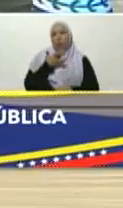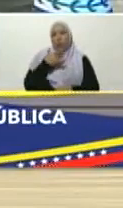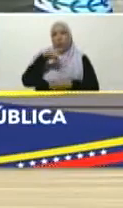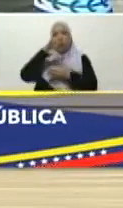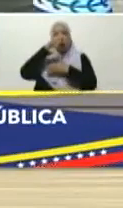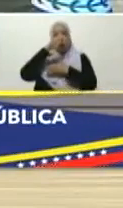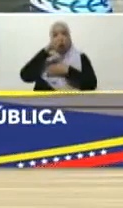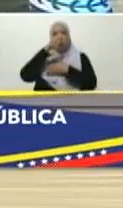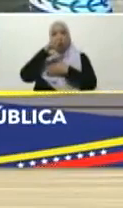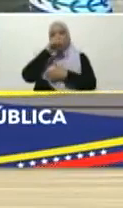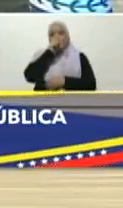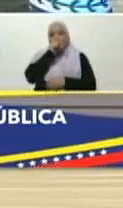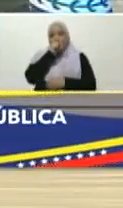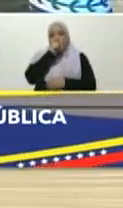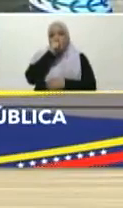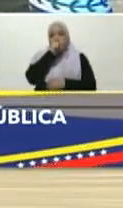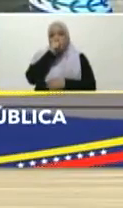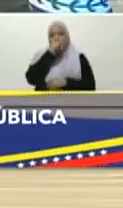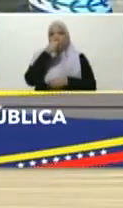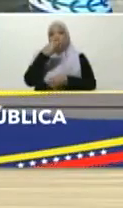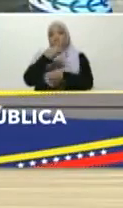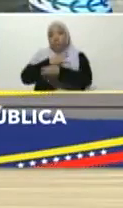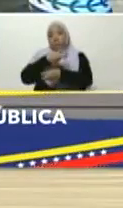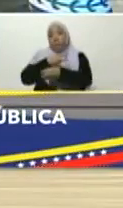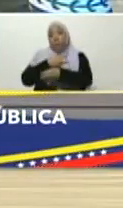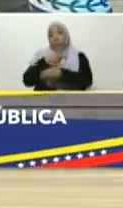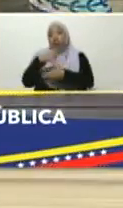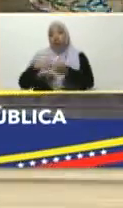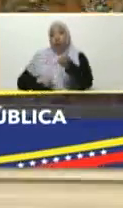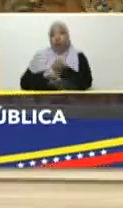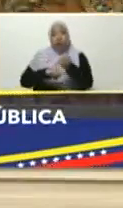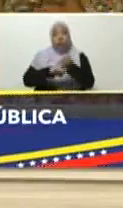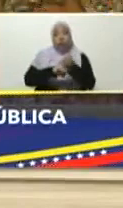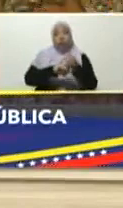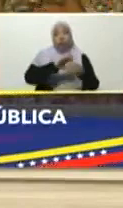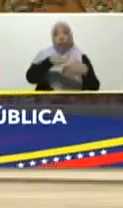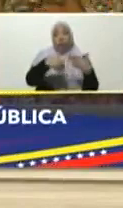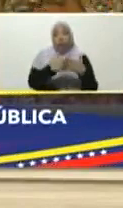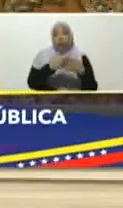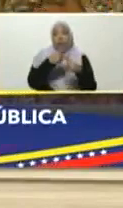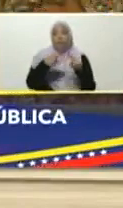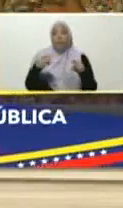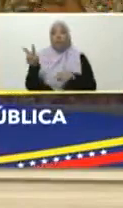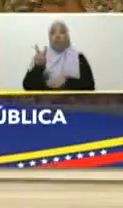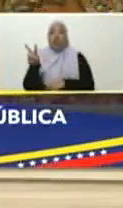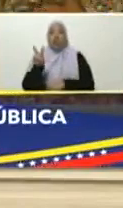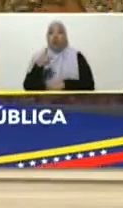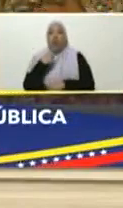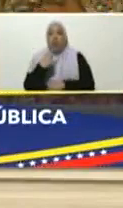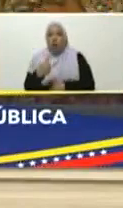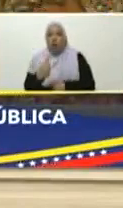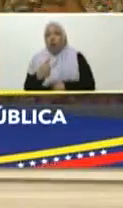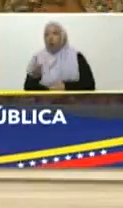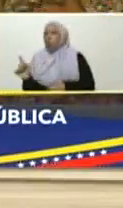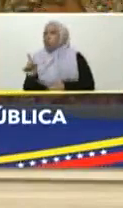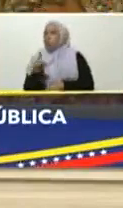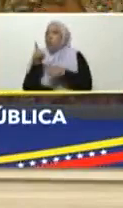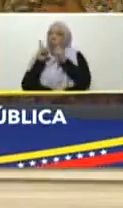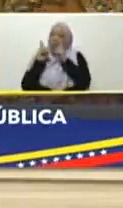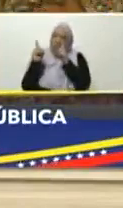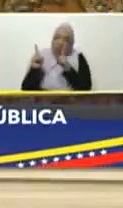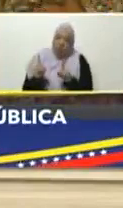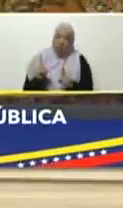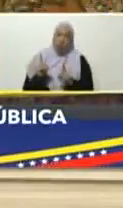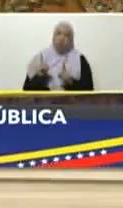Américas, porque Guatemala tenía todo el apoyo. Pero Venezuela fue uno de esos países que decidió